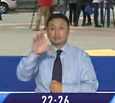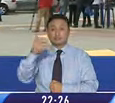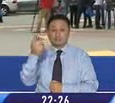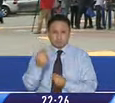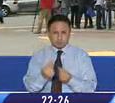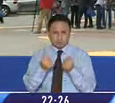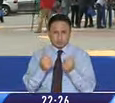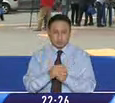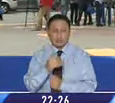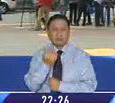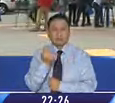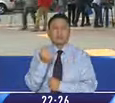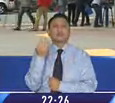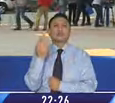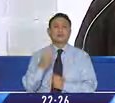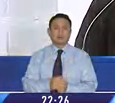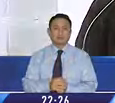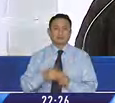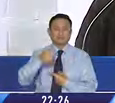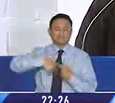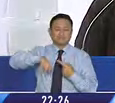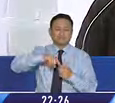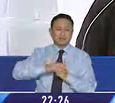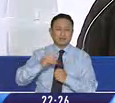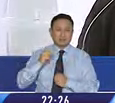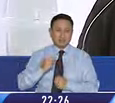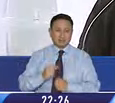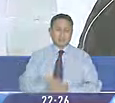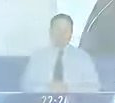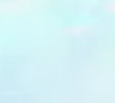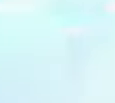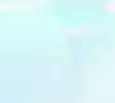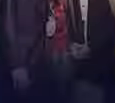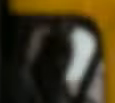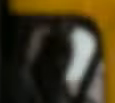precio del combustible? Los detalles aquí en TVC.